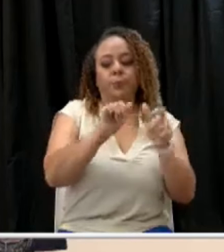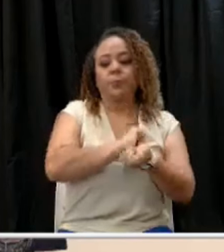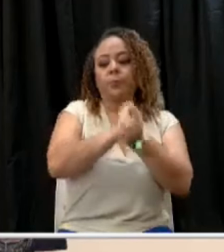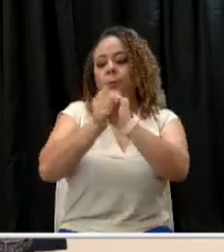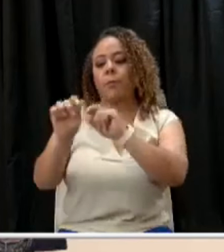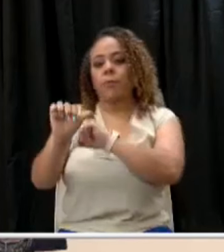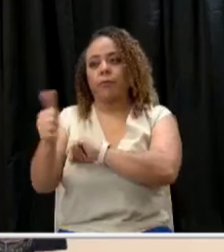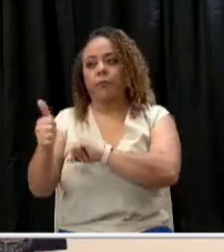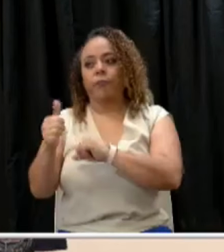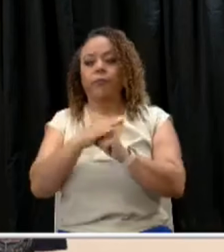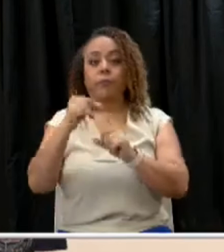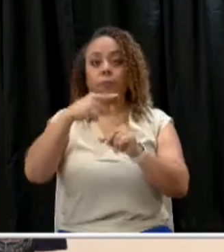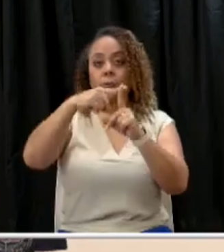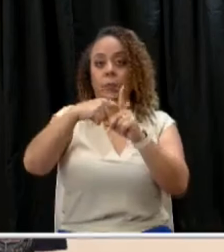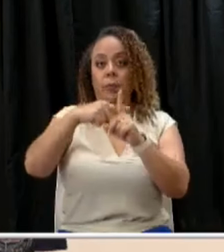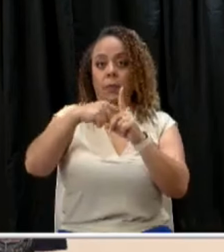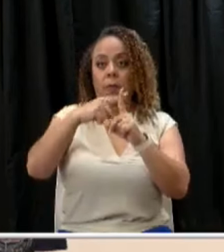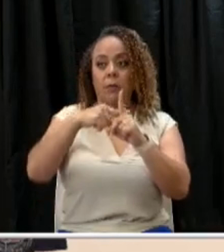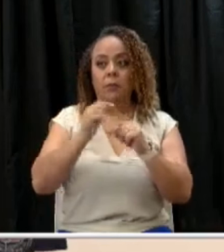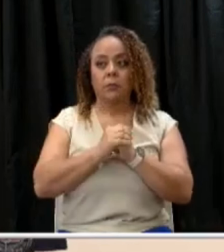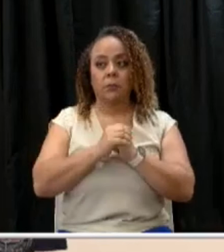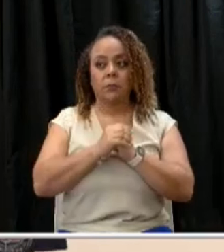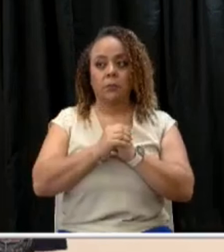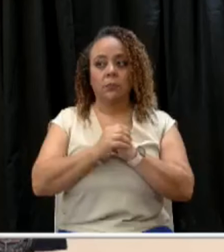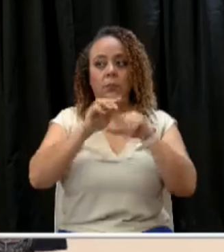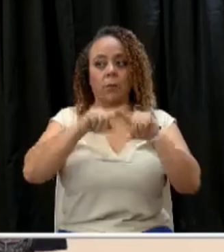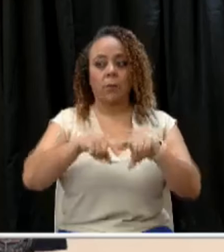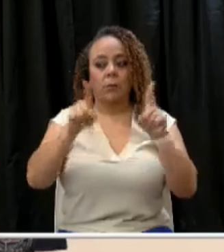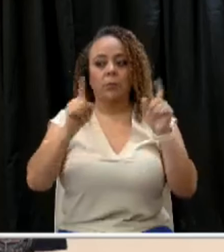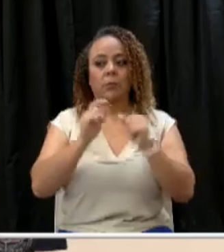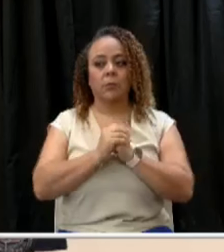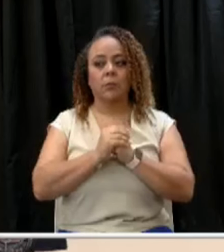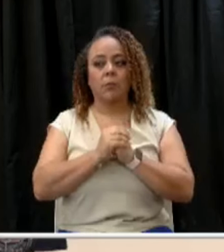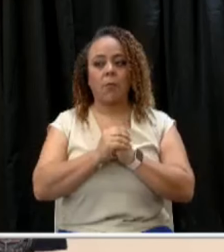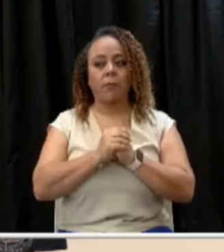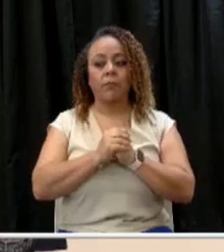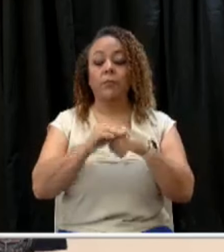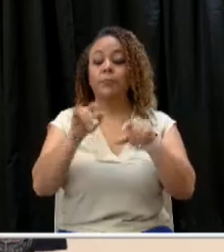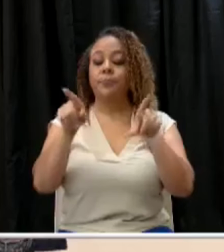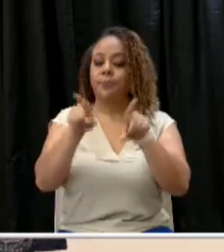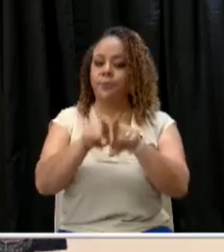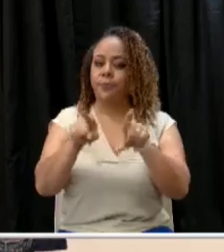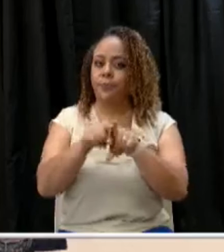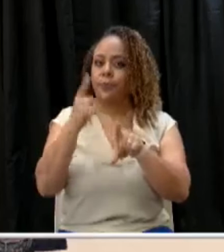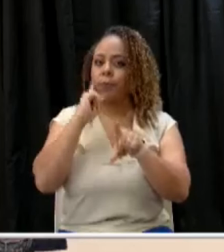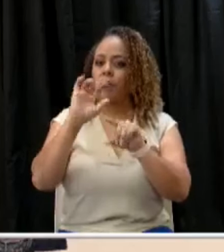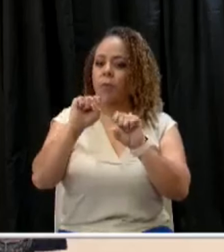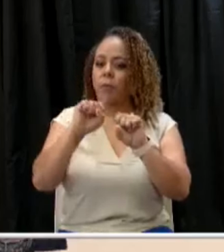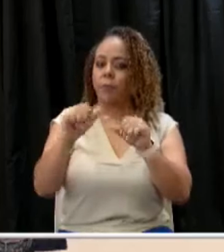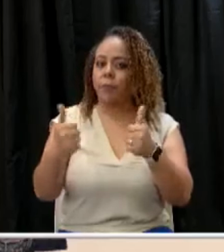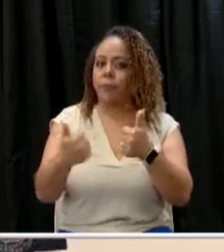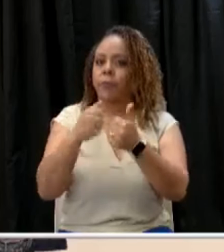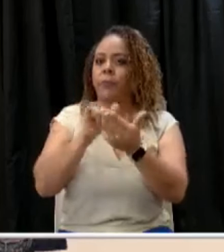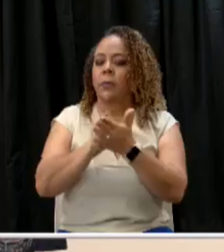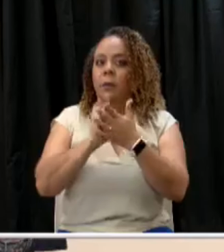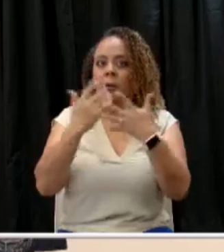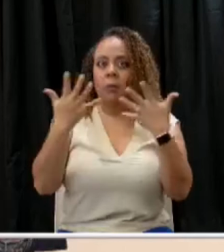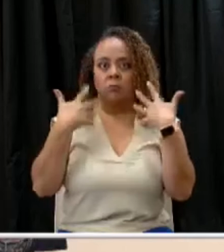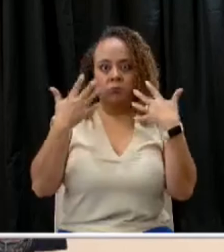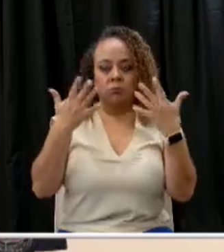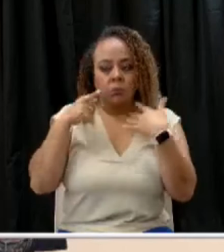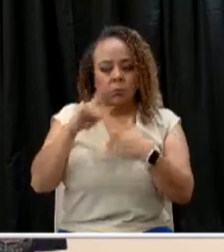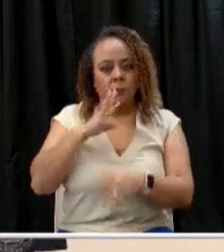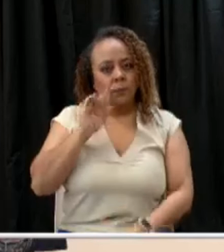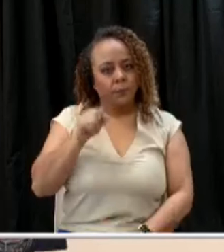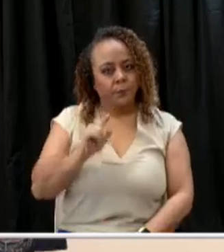otra y las temperaturas son completamente diferentes, pero también para hacerle frente a esas olas de calor de los que nos estás